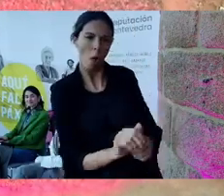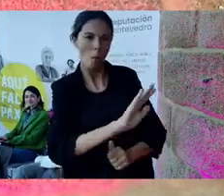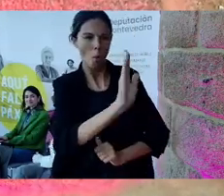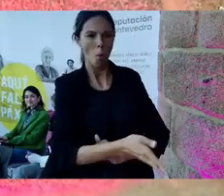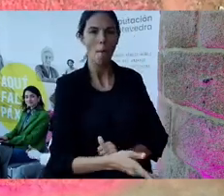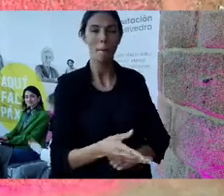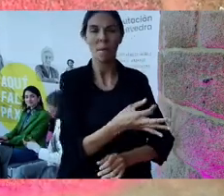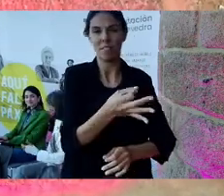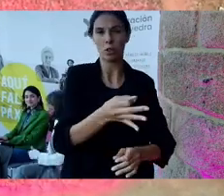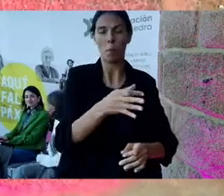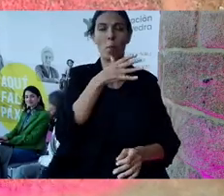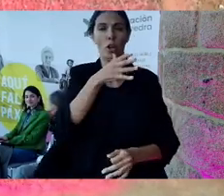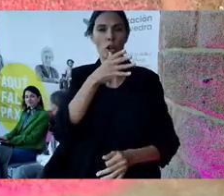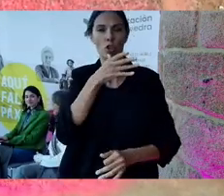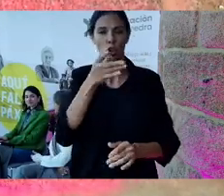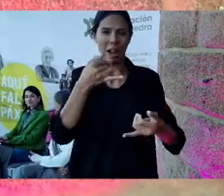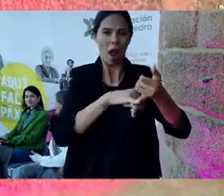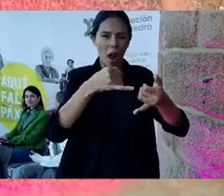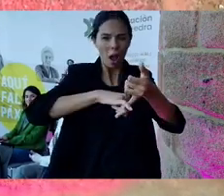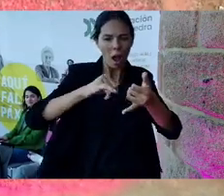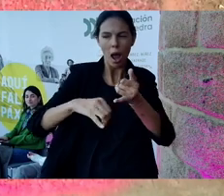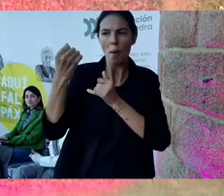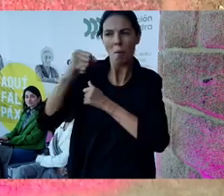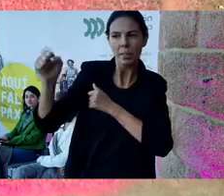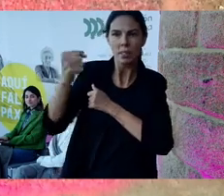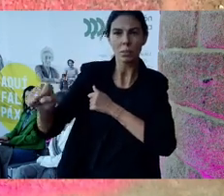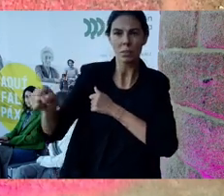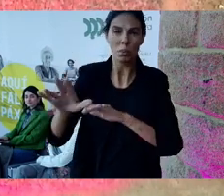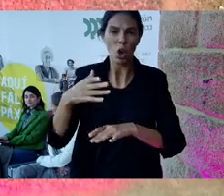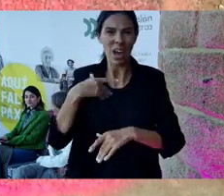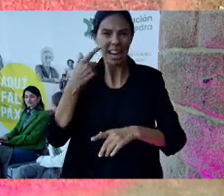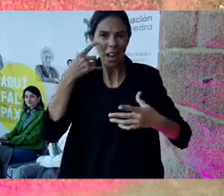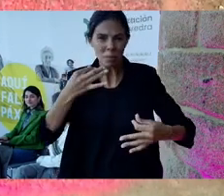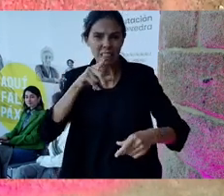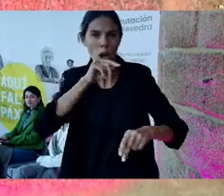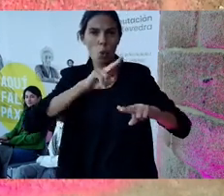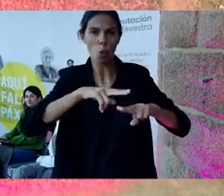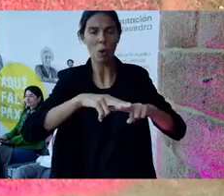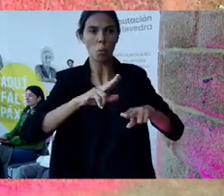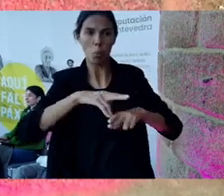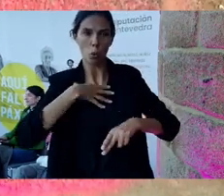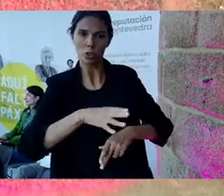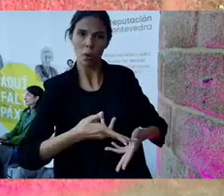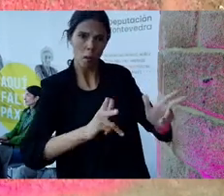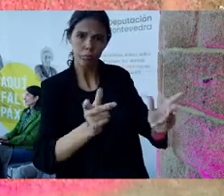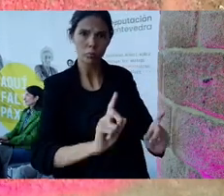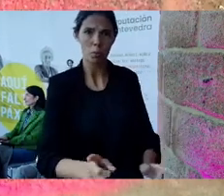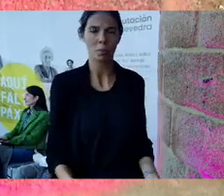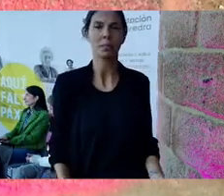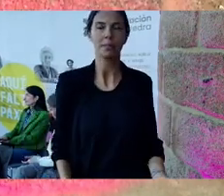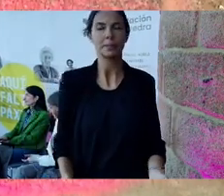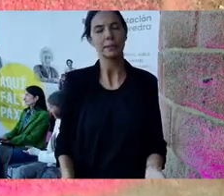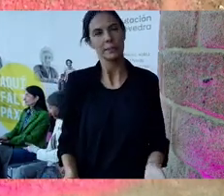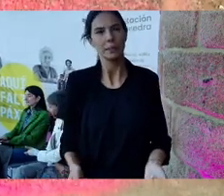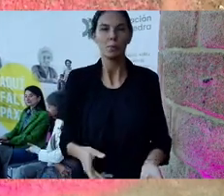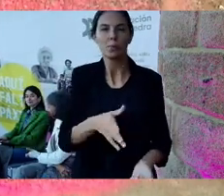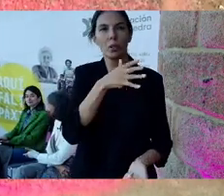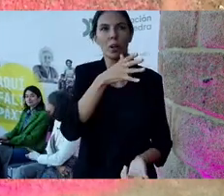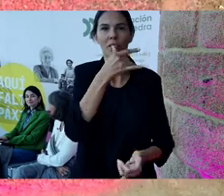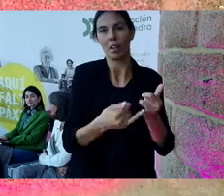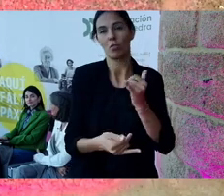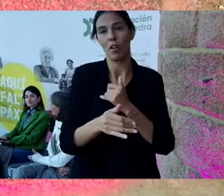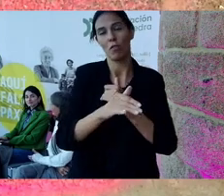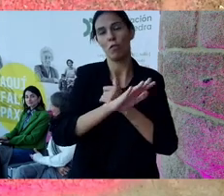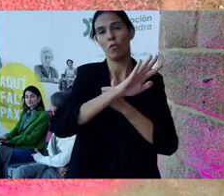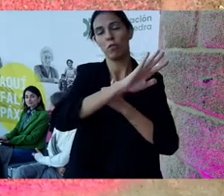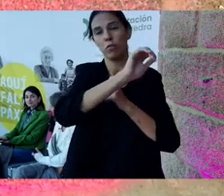que por eso se casó tantas veces y tuvo tantas amantes, él u otros muchos, ¿no? Y sin embargo a Urraca no se le concede esa posibilidad, lo